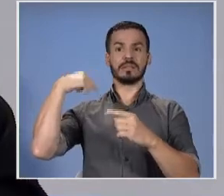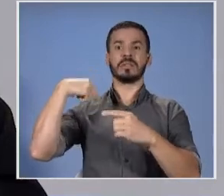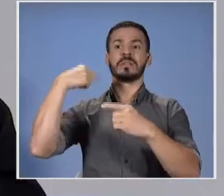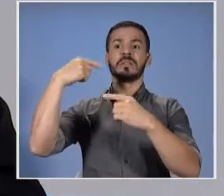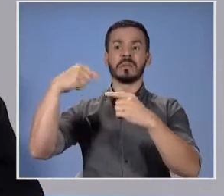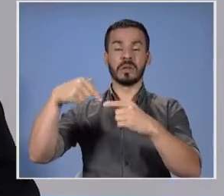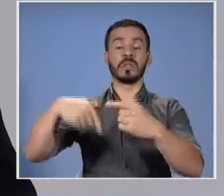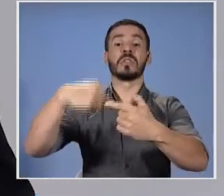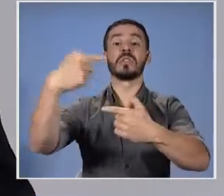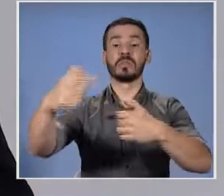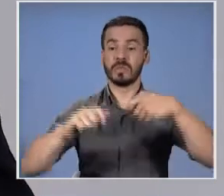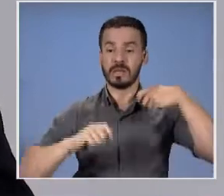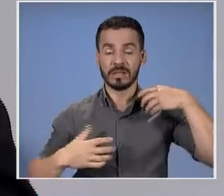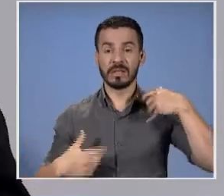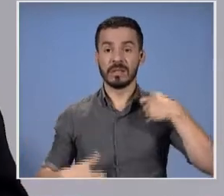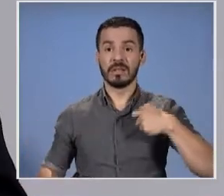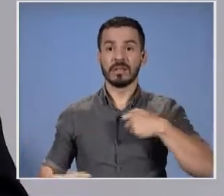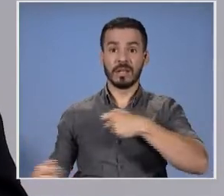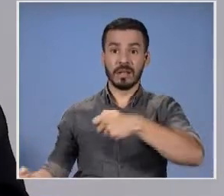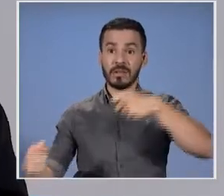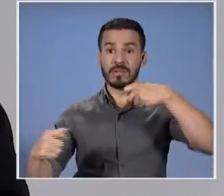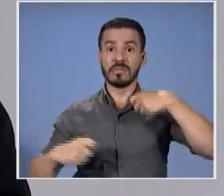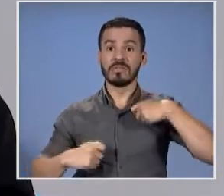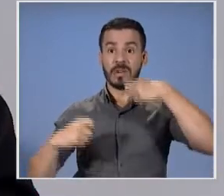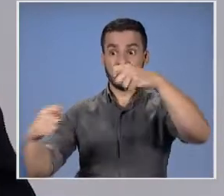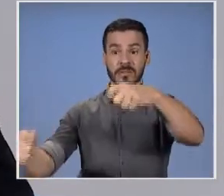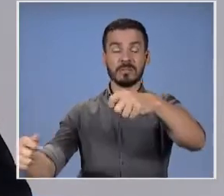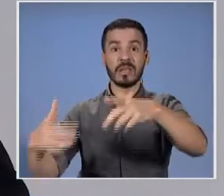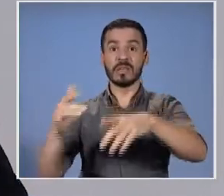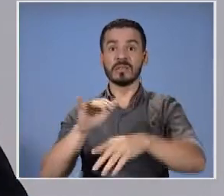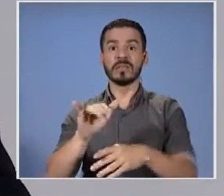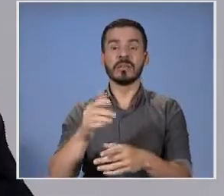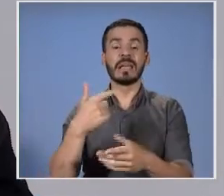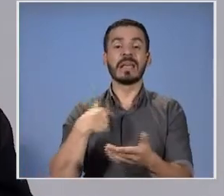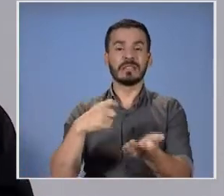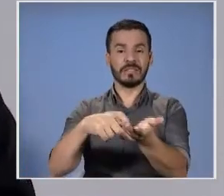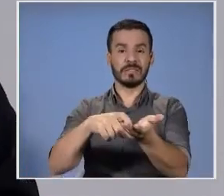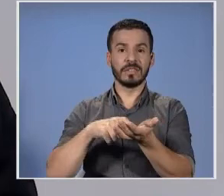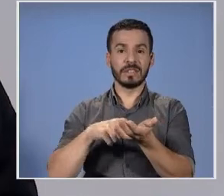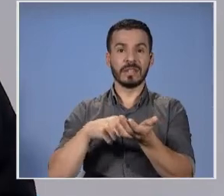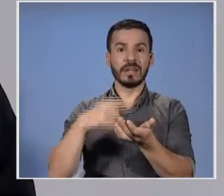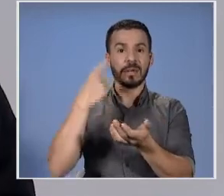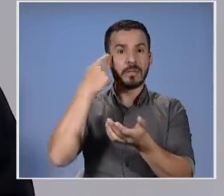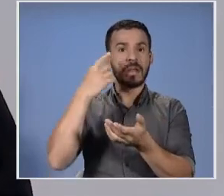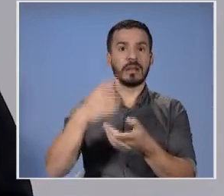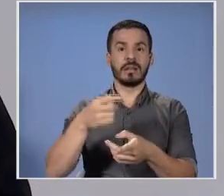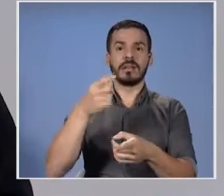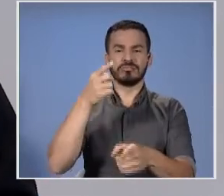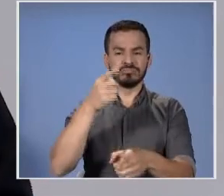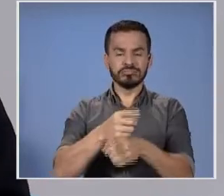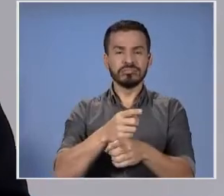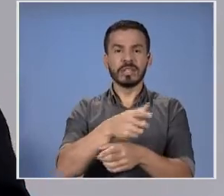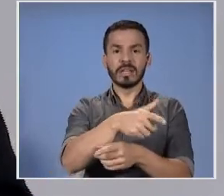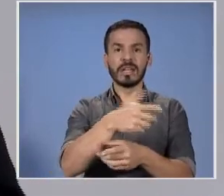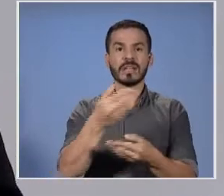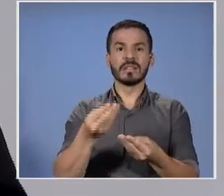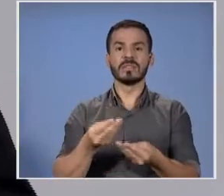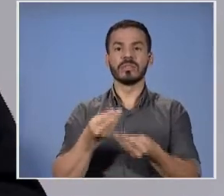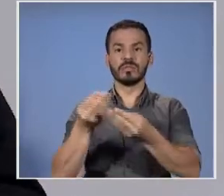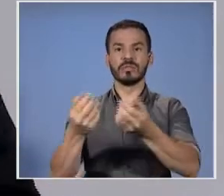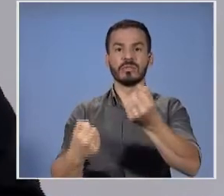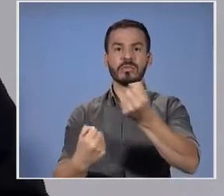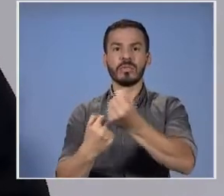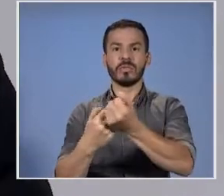del traspaso, que nos ha hecho quedar muy bien a nivel internacional, pero que requiere, para que efectivamente esto se alimente, creo